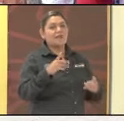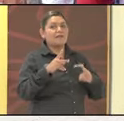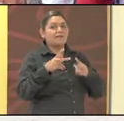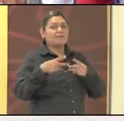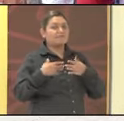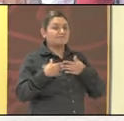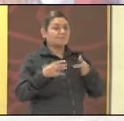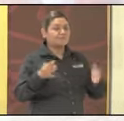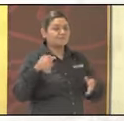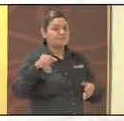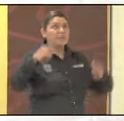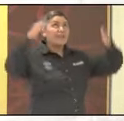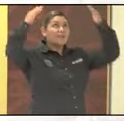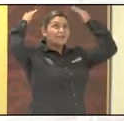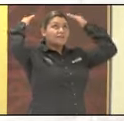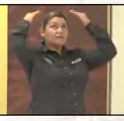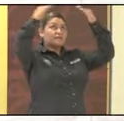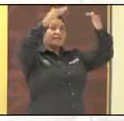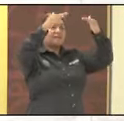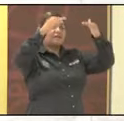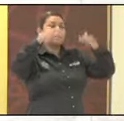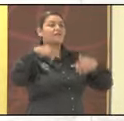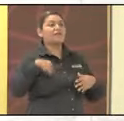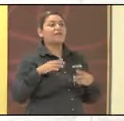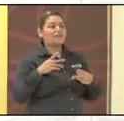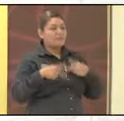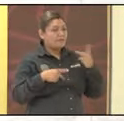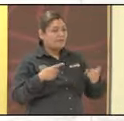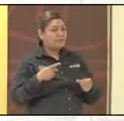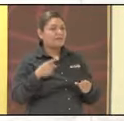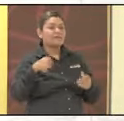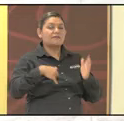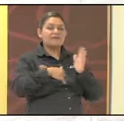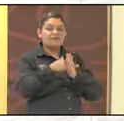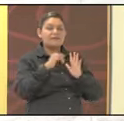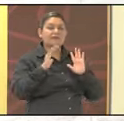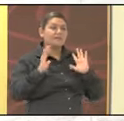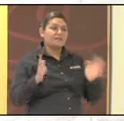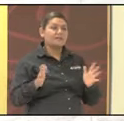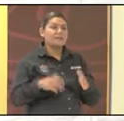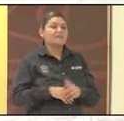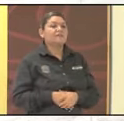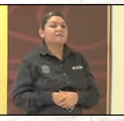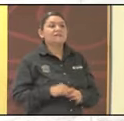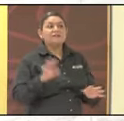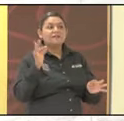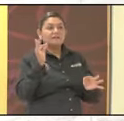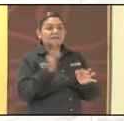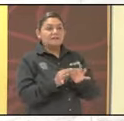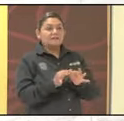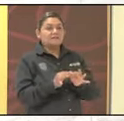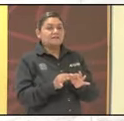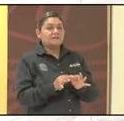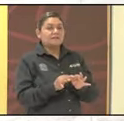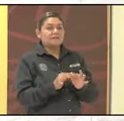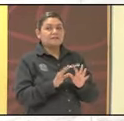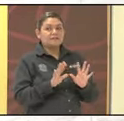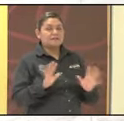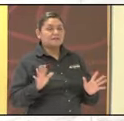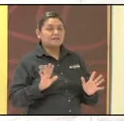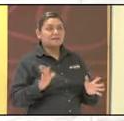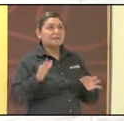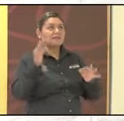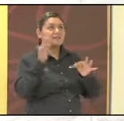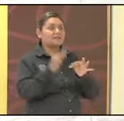inauguración de esta techumbre y las vamos a seguir construyendo. Miren, ahí están las bases ya, ya están listas. Ahí va, ya hacen la